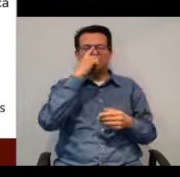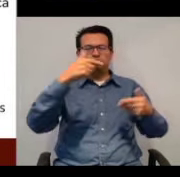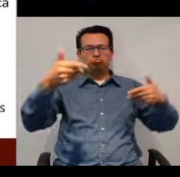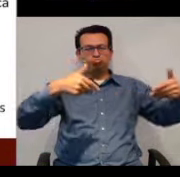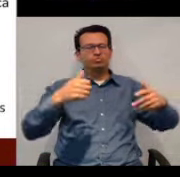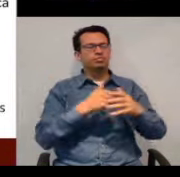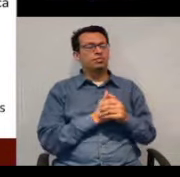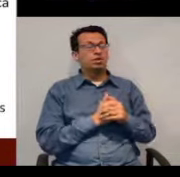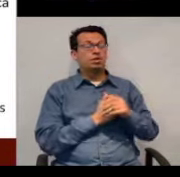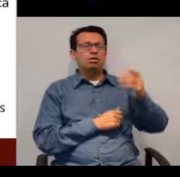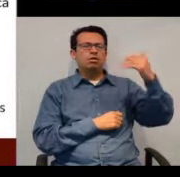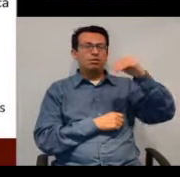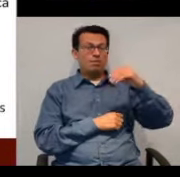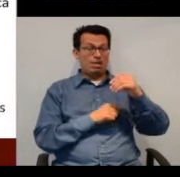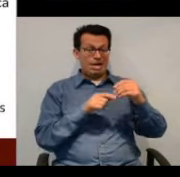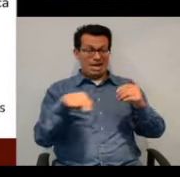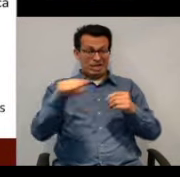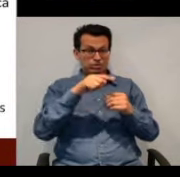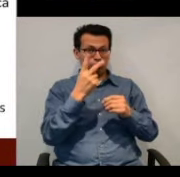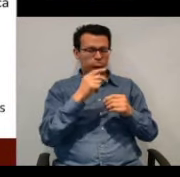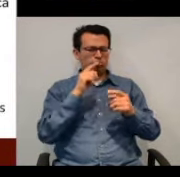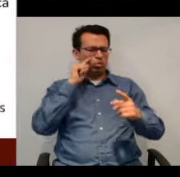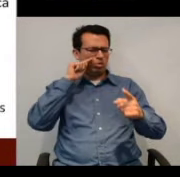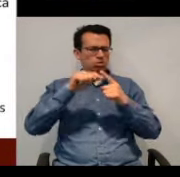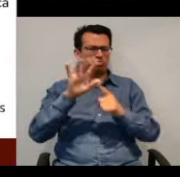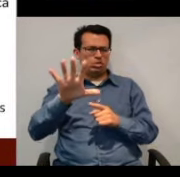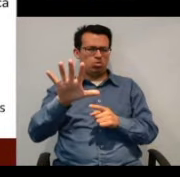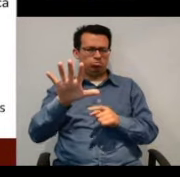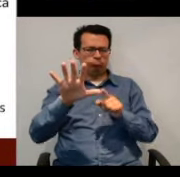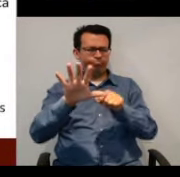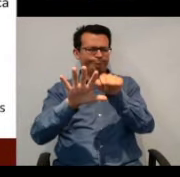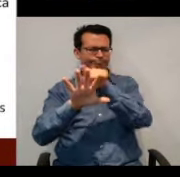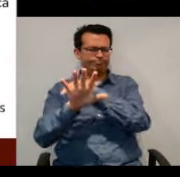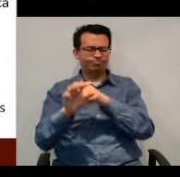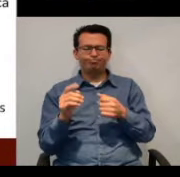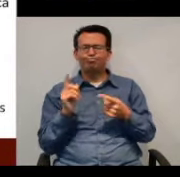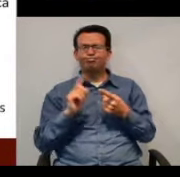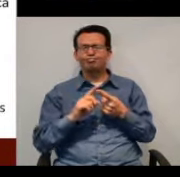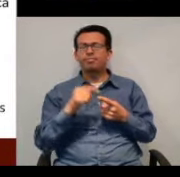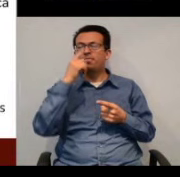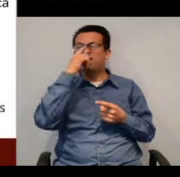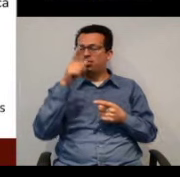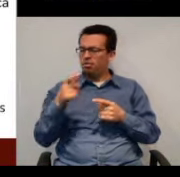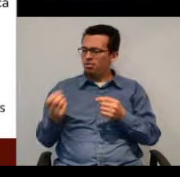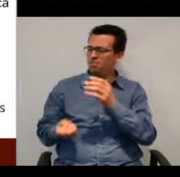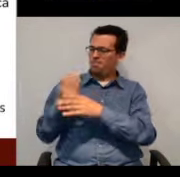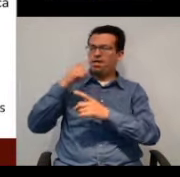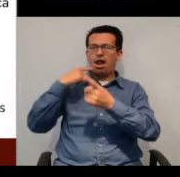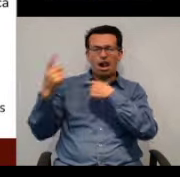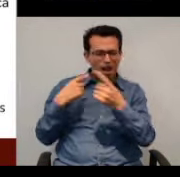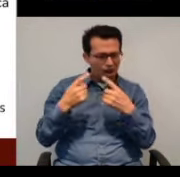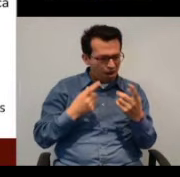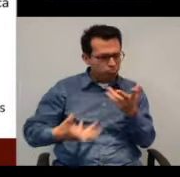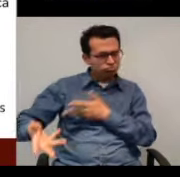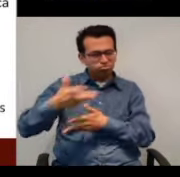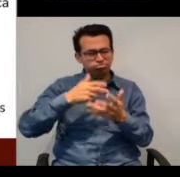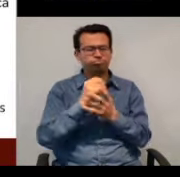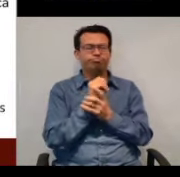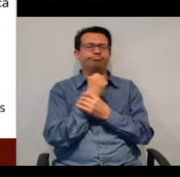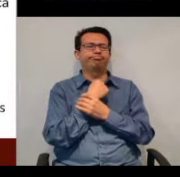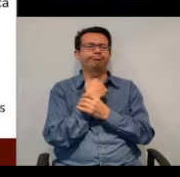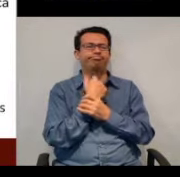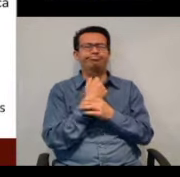al menos cinco objetivos específicos. El primero, crear espacios de diálogo por medio de alianzas.